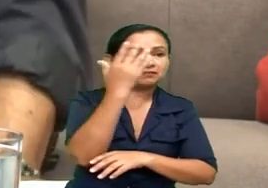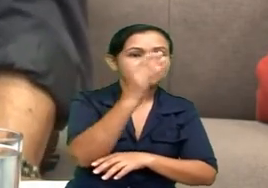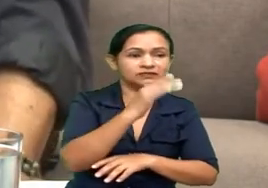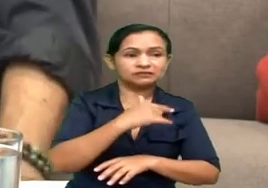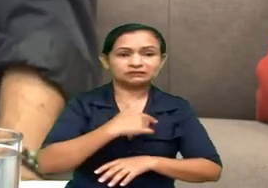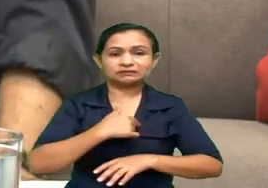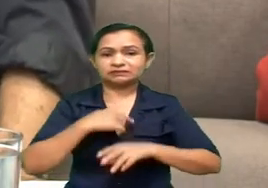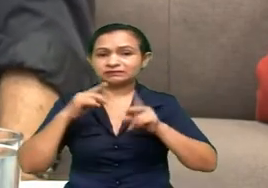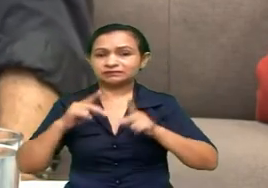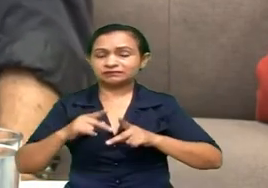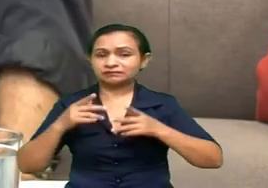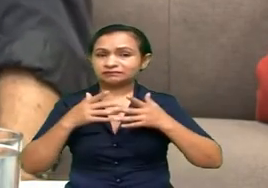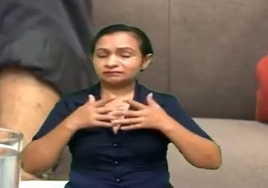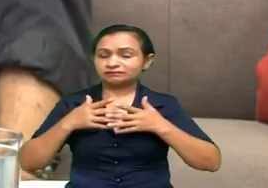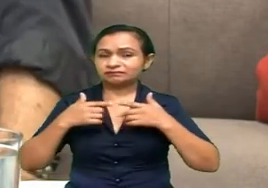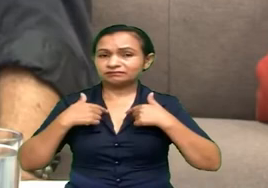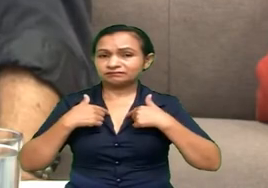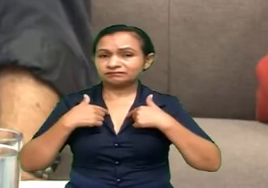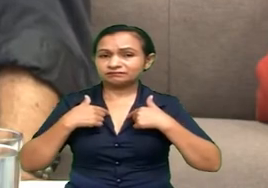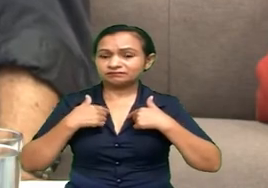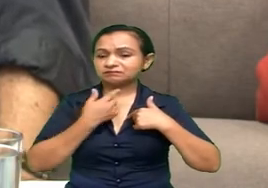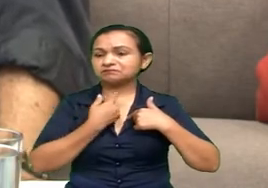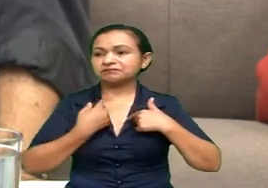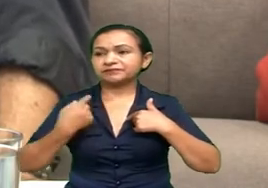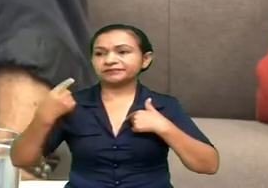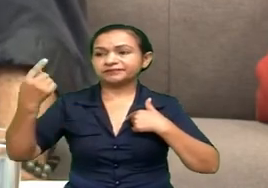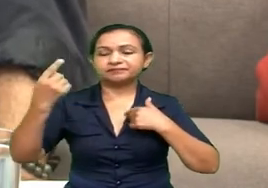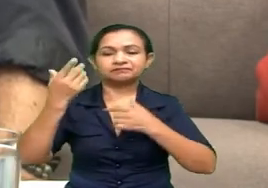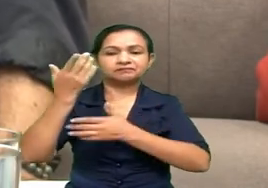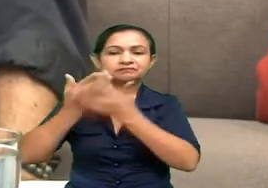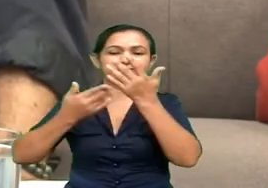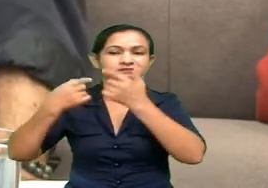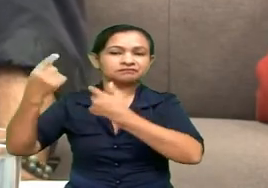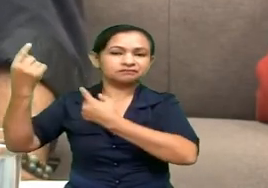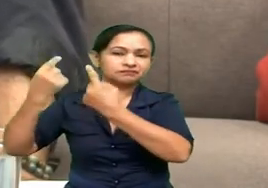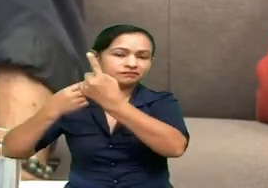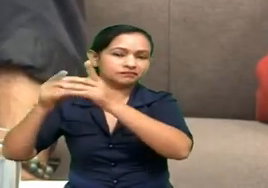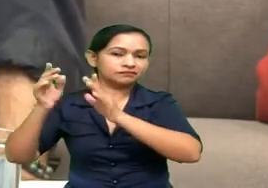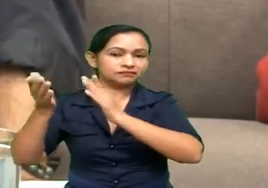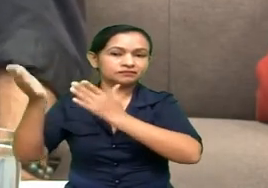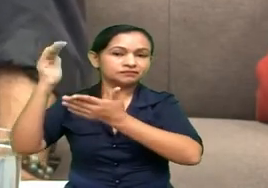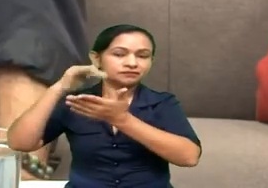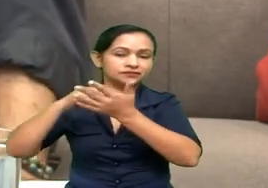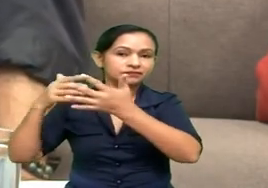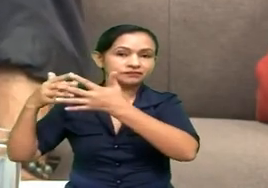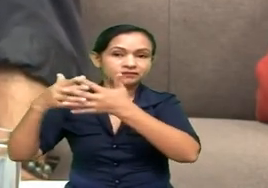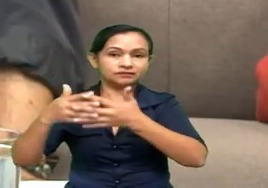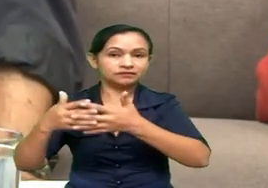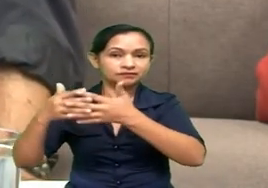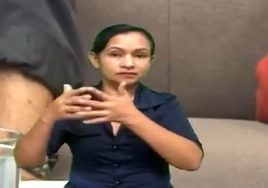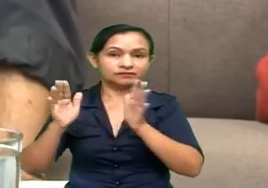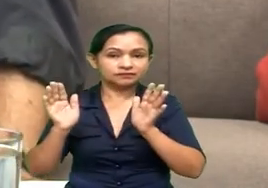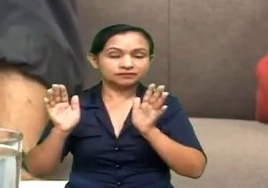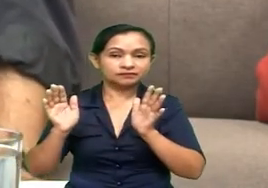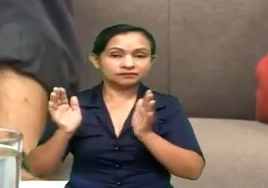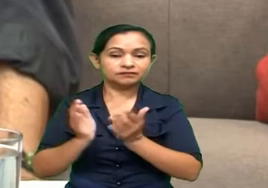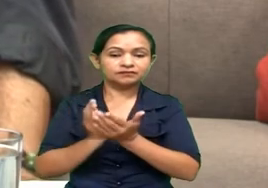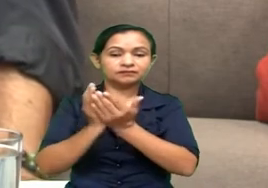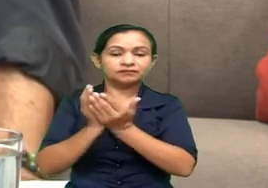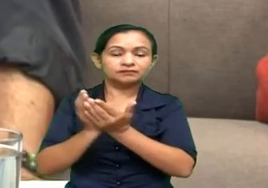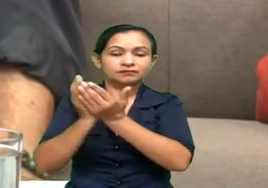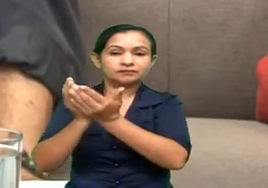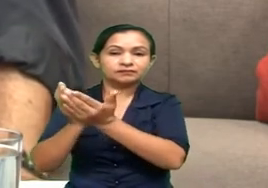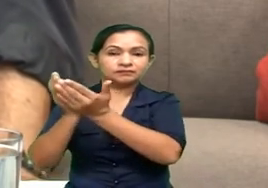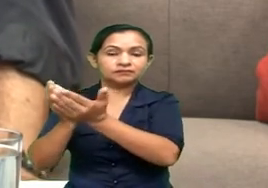Uh-huh. Y definitivamente hay una deserción y él ya sale, lo salva un barco